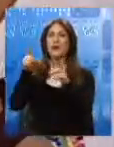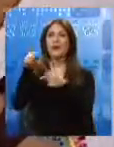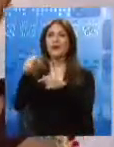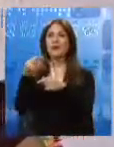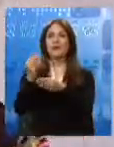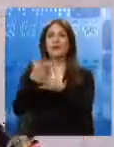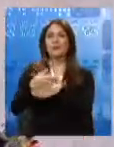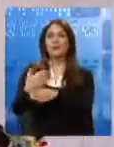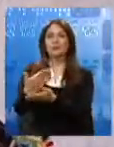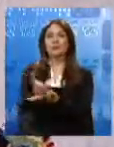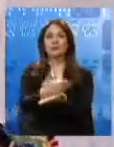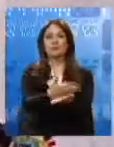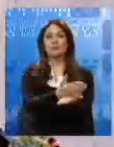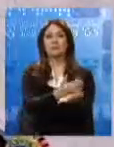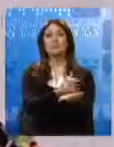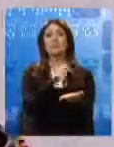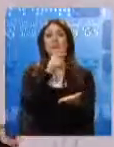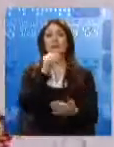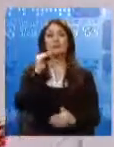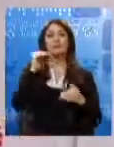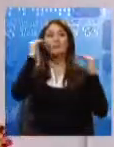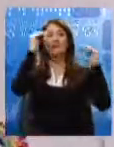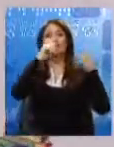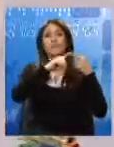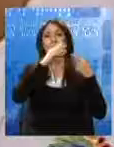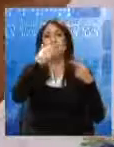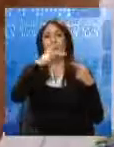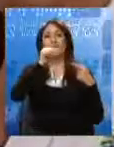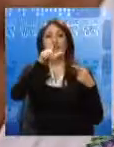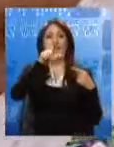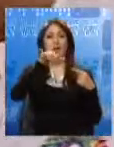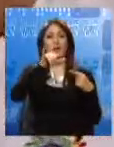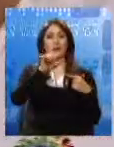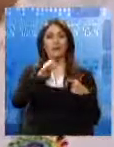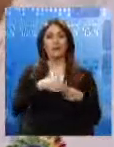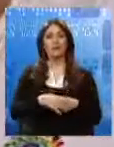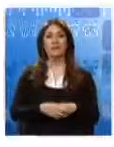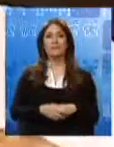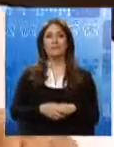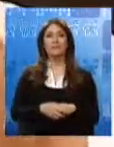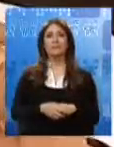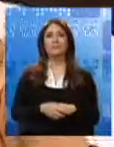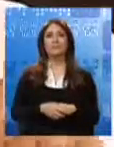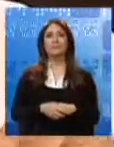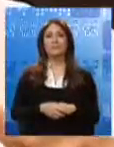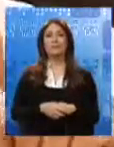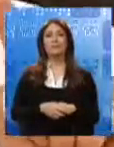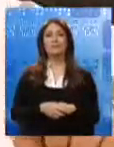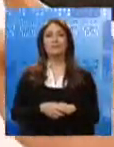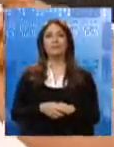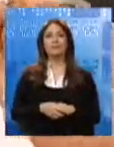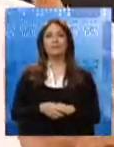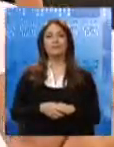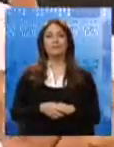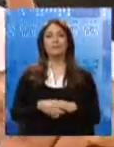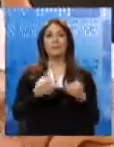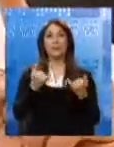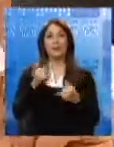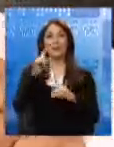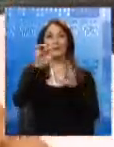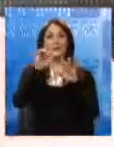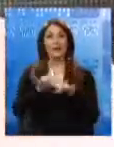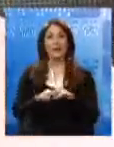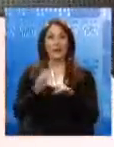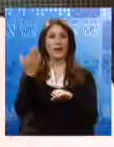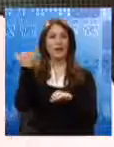repartida no en la cabeza de toda esa mafia charly pareja de cordero además de haber sido secretario privado de fresh cordero